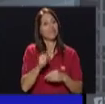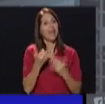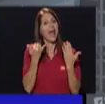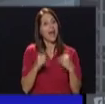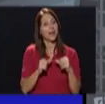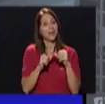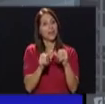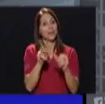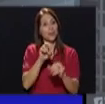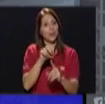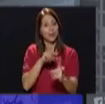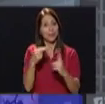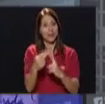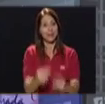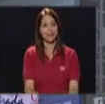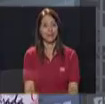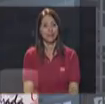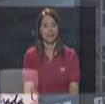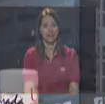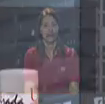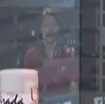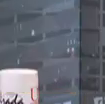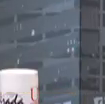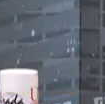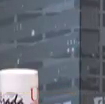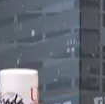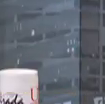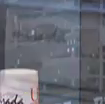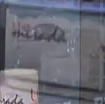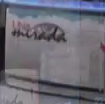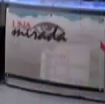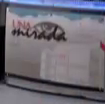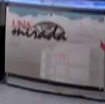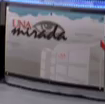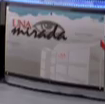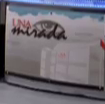pausa, ya volvemos aquí en Una Mirada, quédese con nosotros.